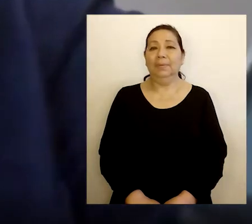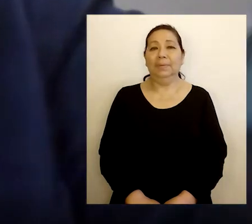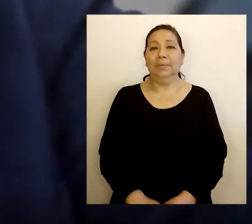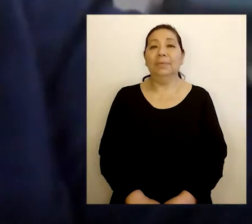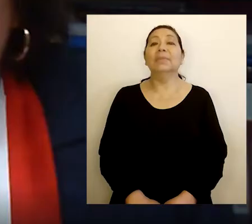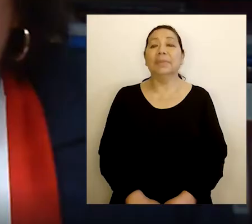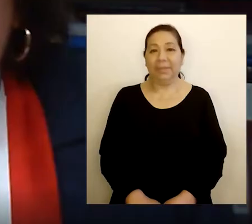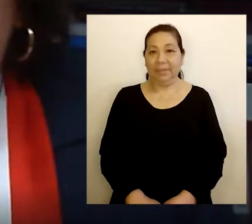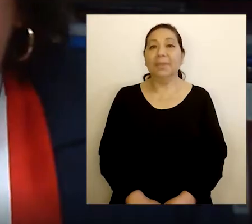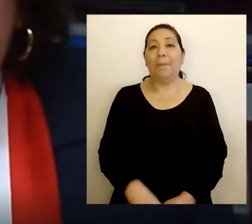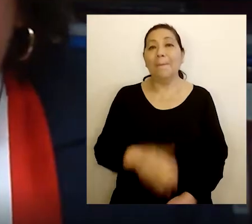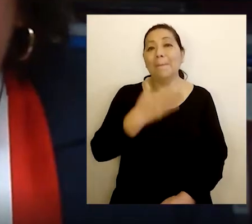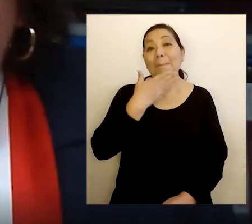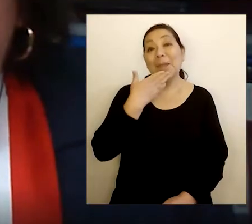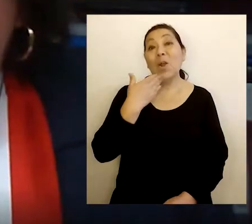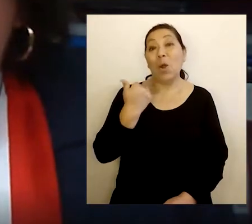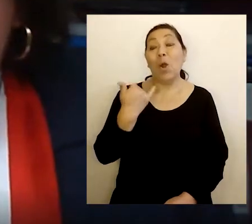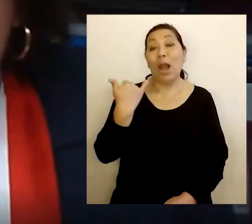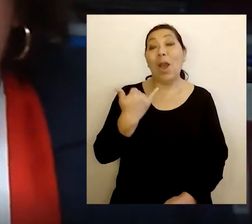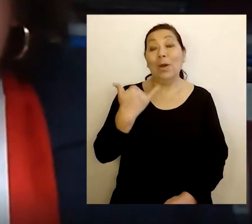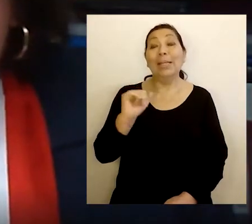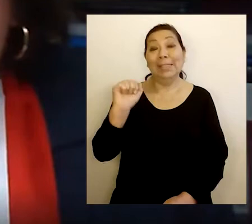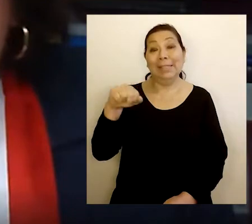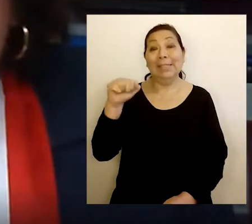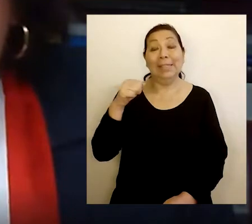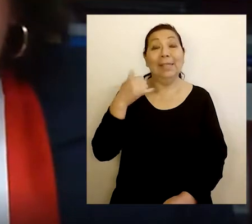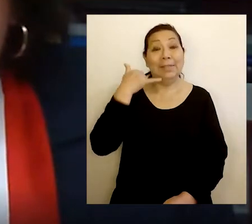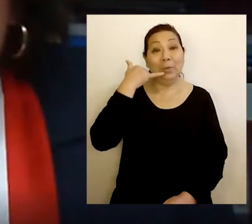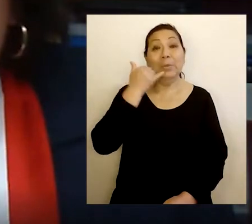¿Magistrado? ¿Aló? Sí, le escuchamos, abogado.